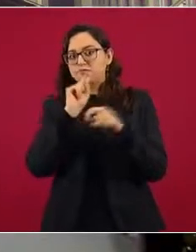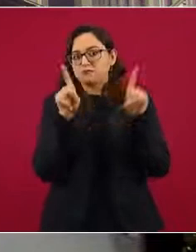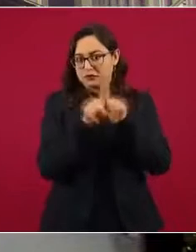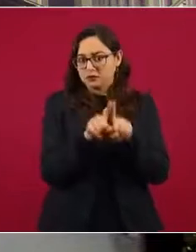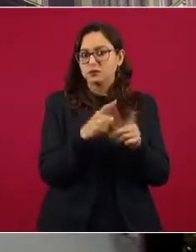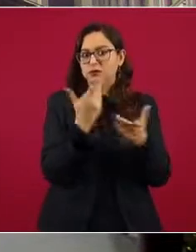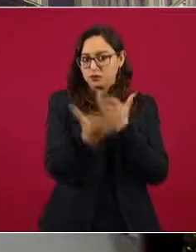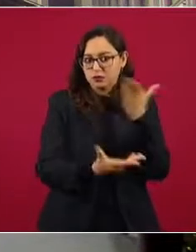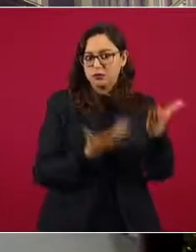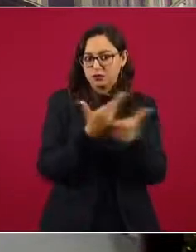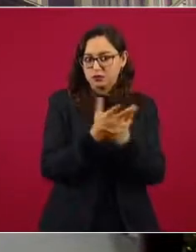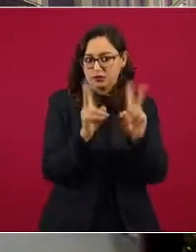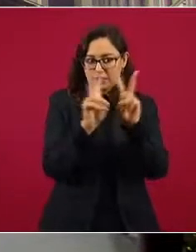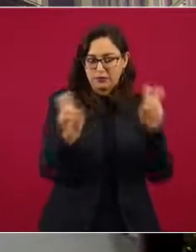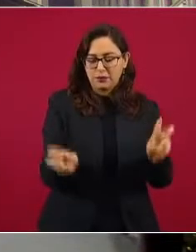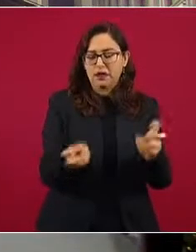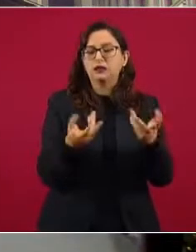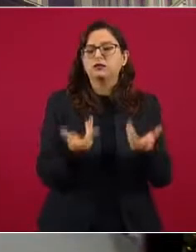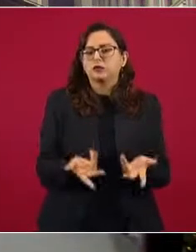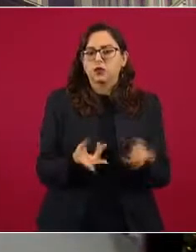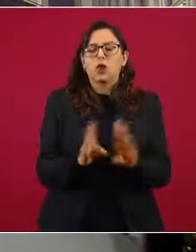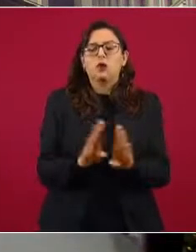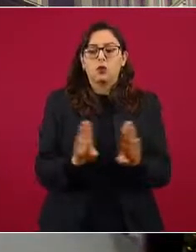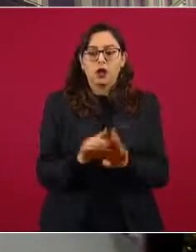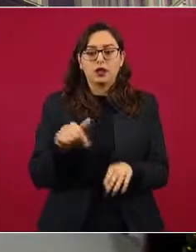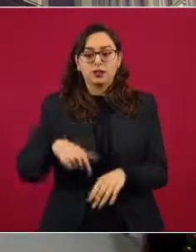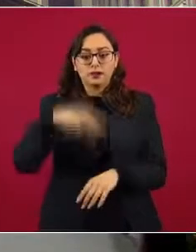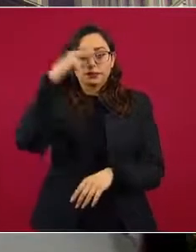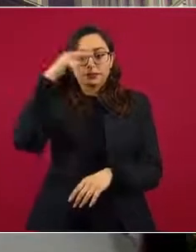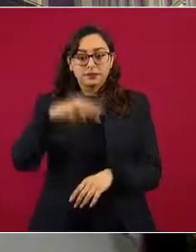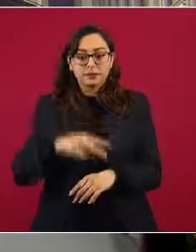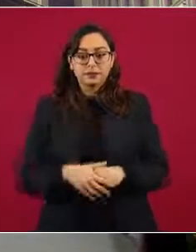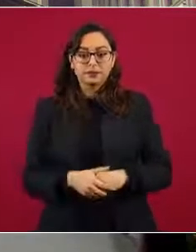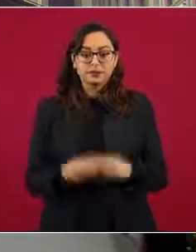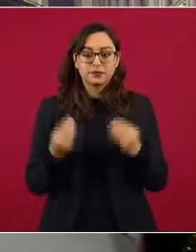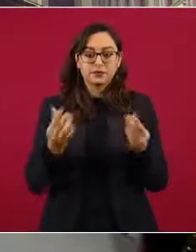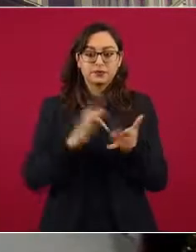cartilla de vacunación digital. Eso sería, presidente. Muchas gracias.